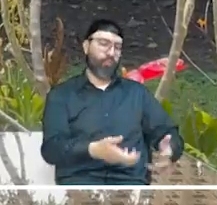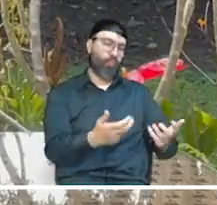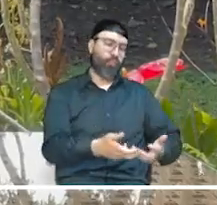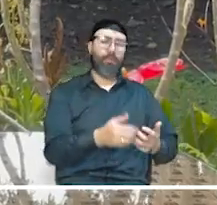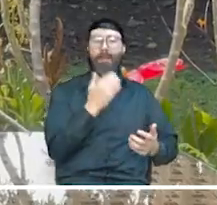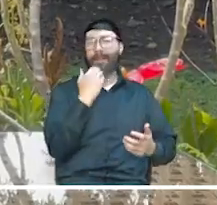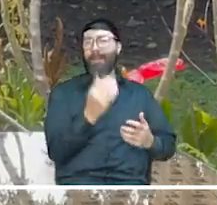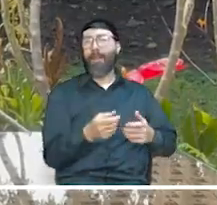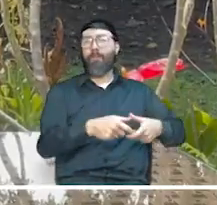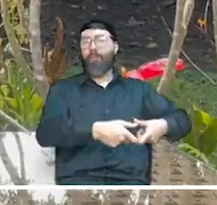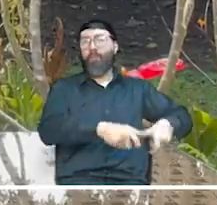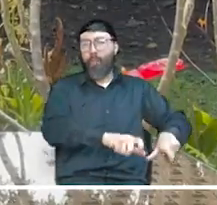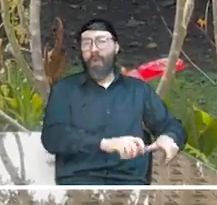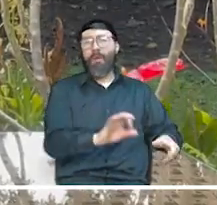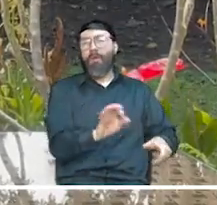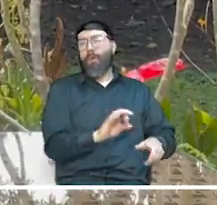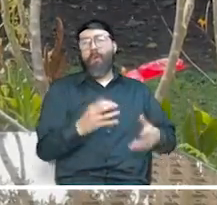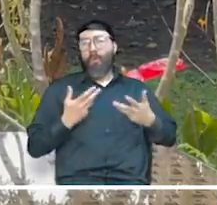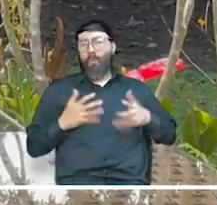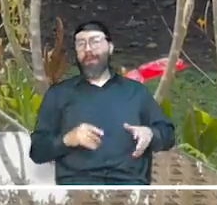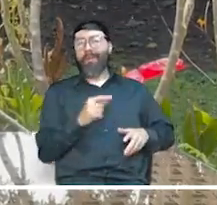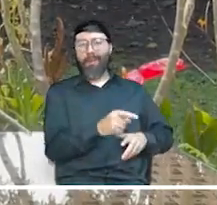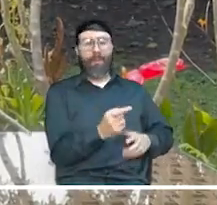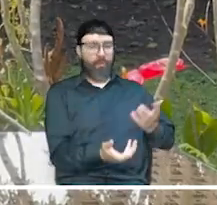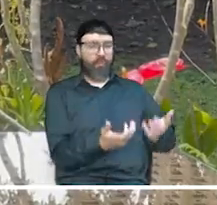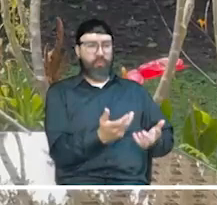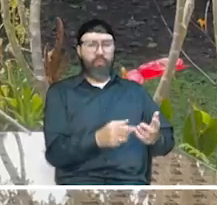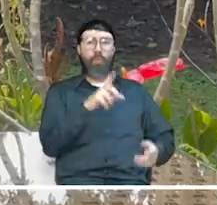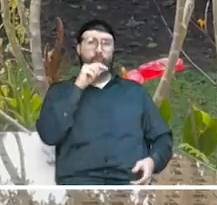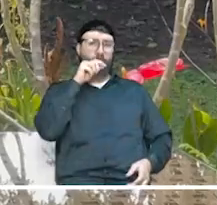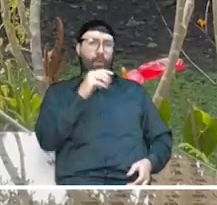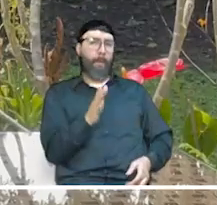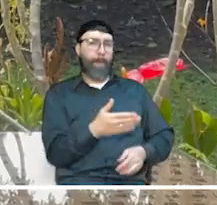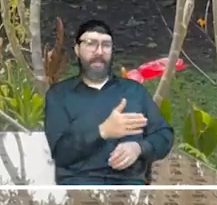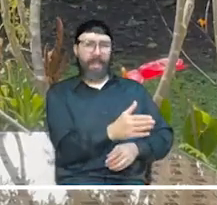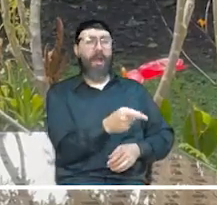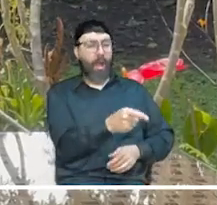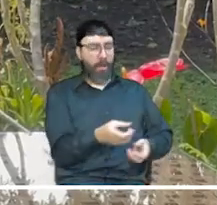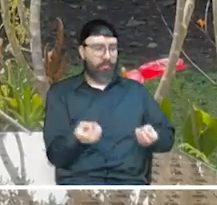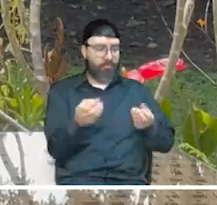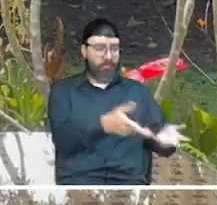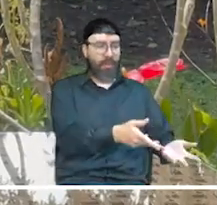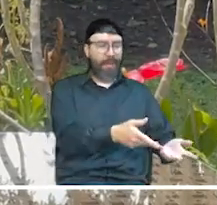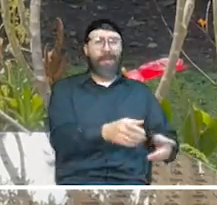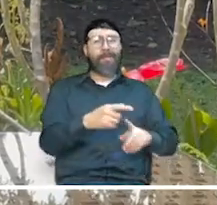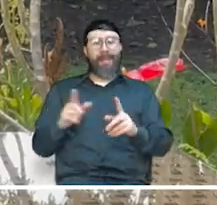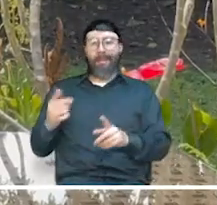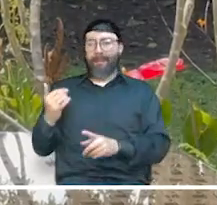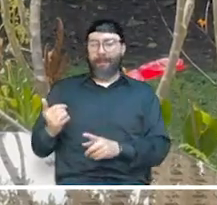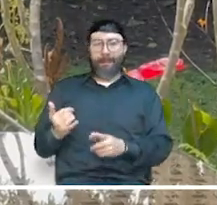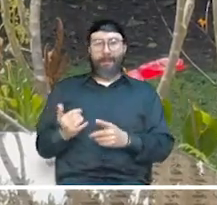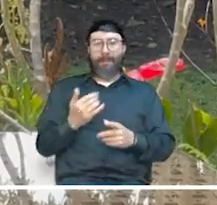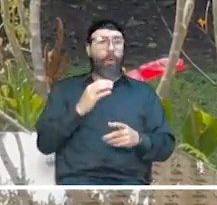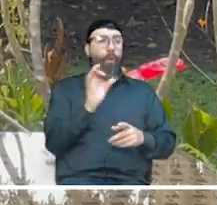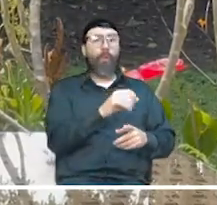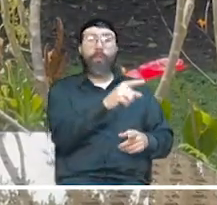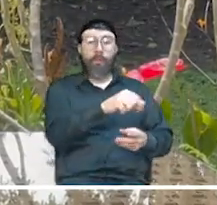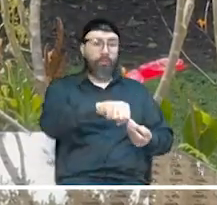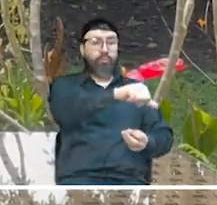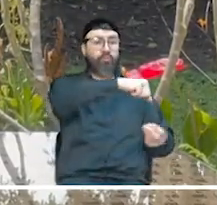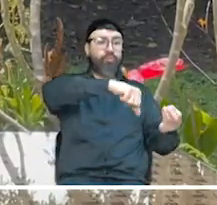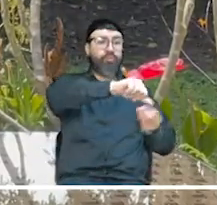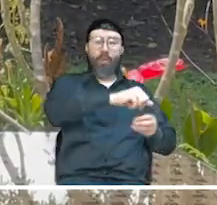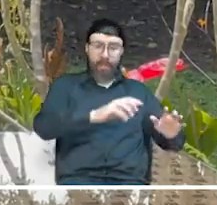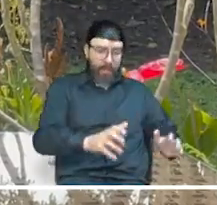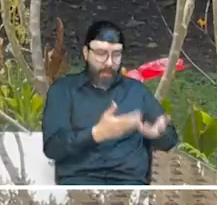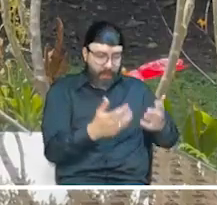alguna proteína que vayamos a preparar. Los otros aceites debemos limitarlos a las ensaladas o a los alimentos cuando ya